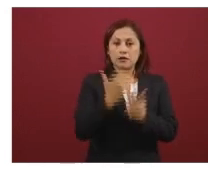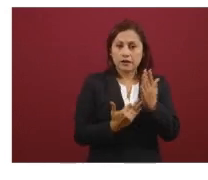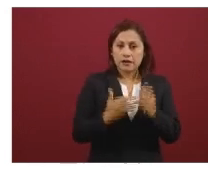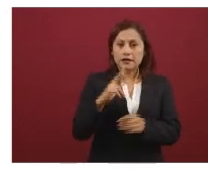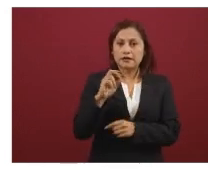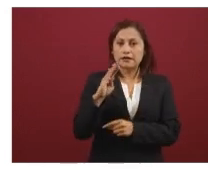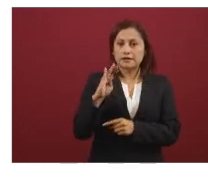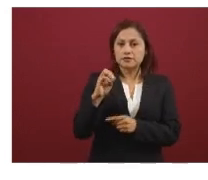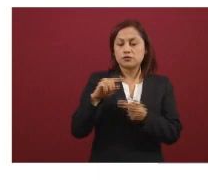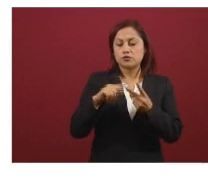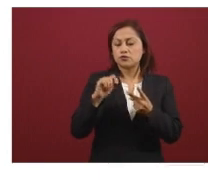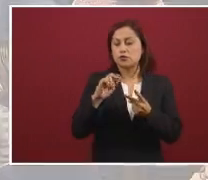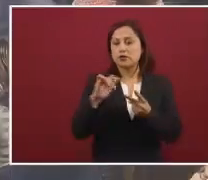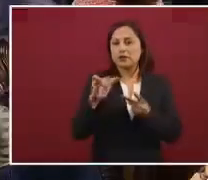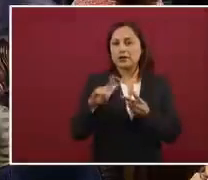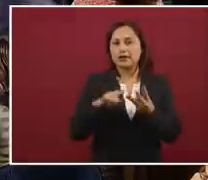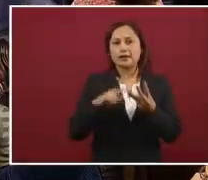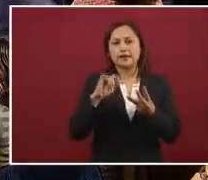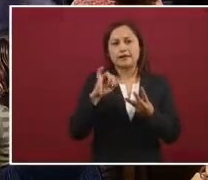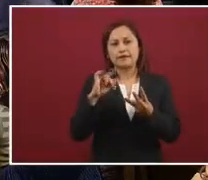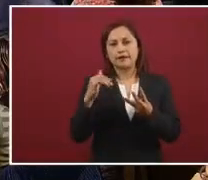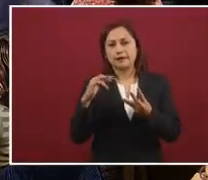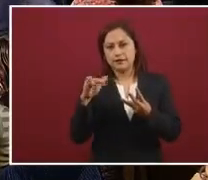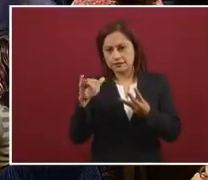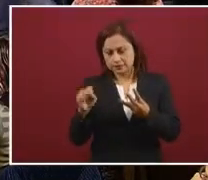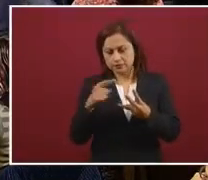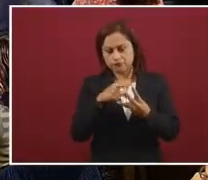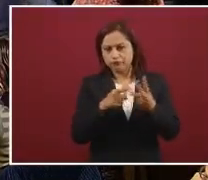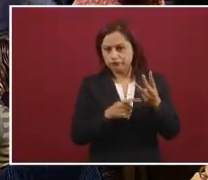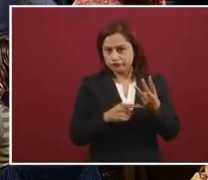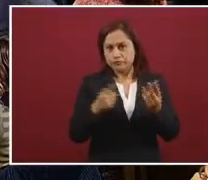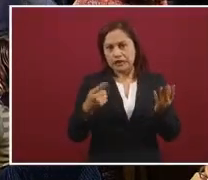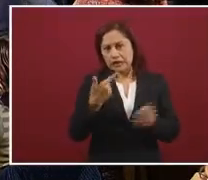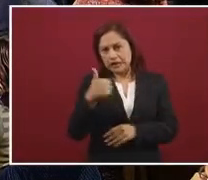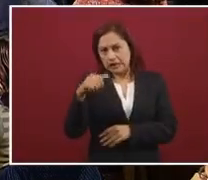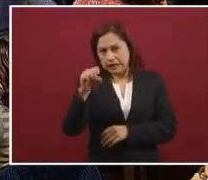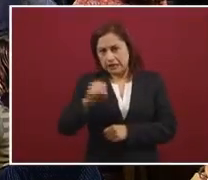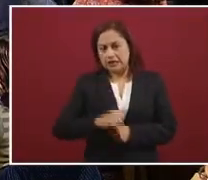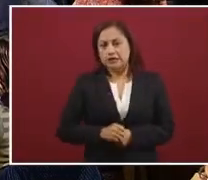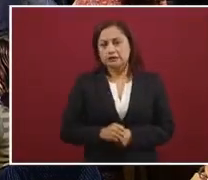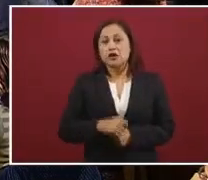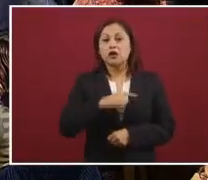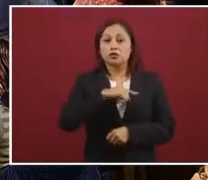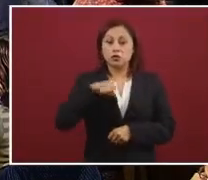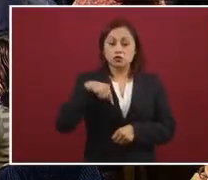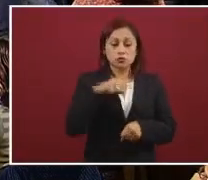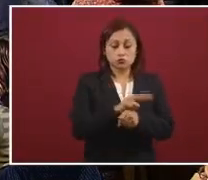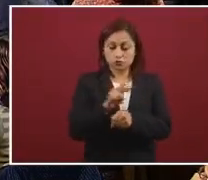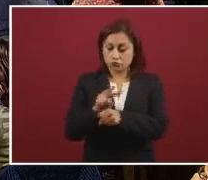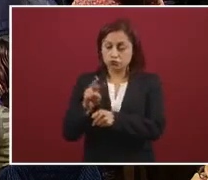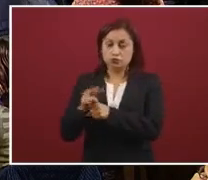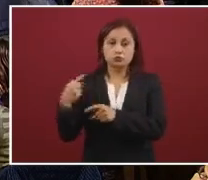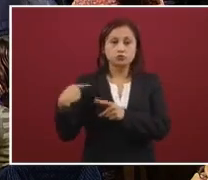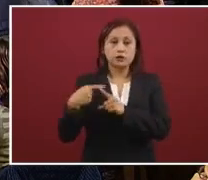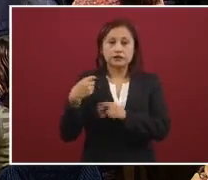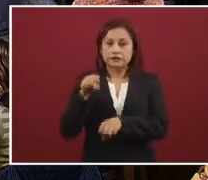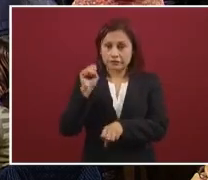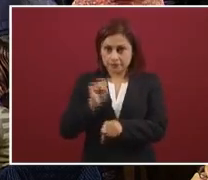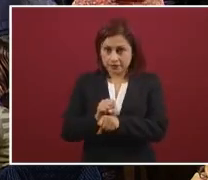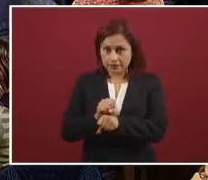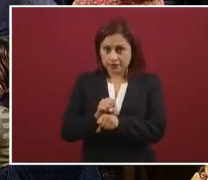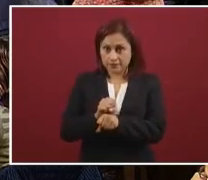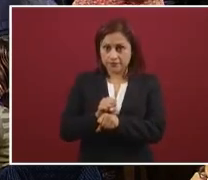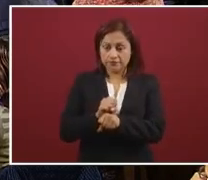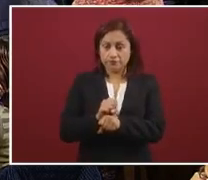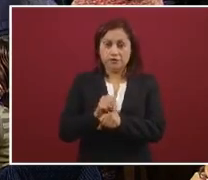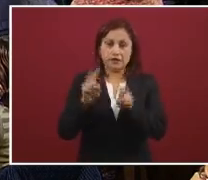y Lagas. Eso es quienes tienen los combustibles. Las verificaciones que se realizaron en esta semana en el tema